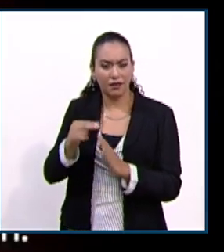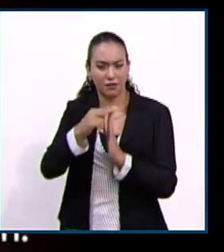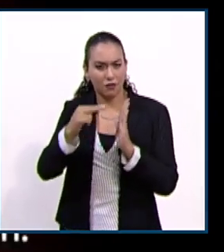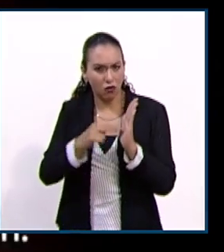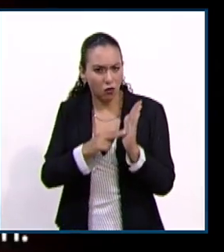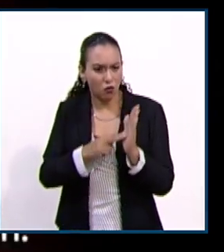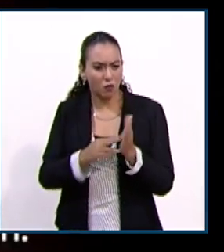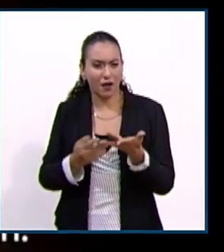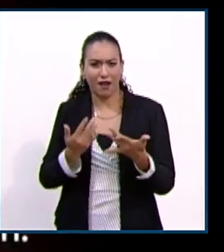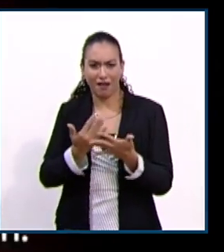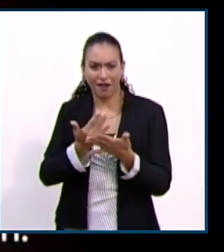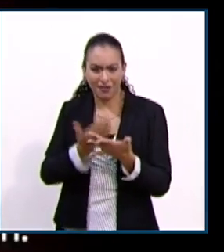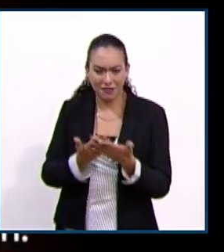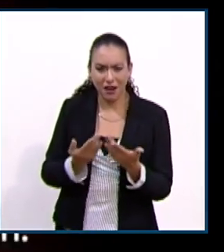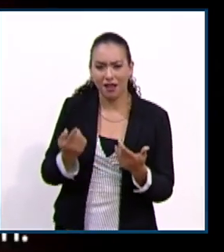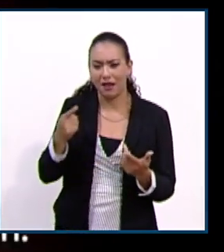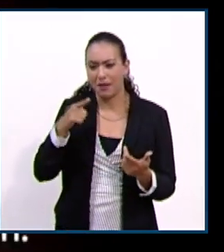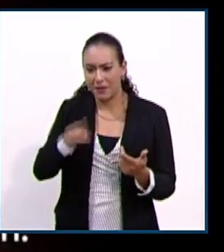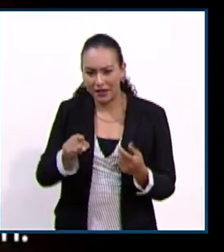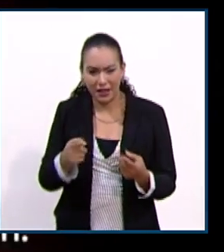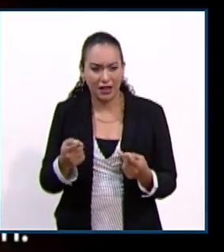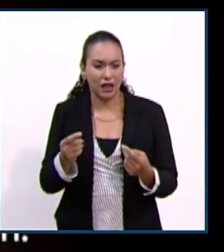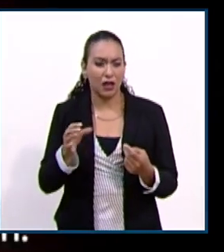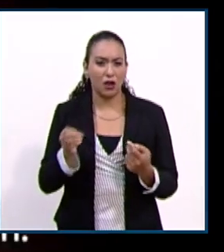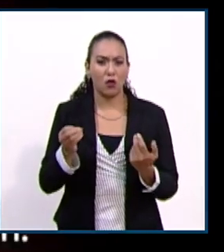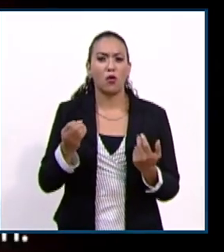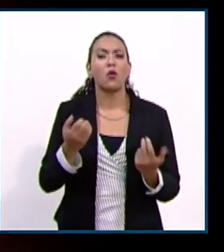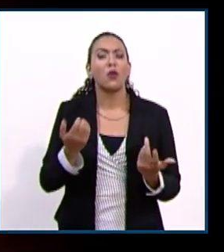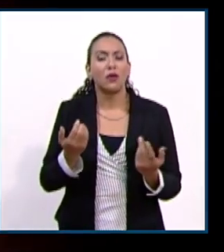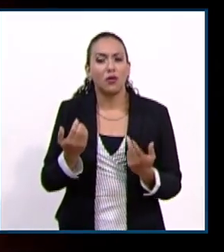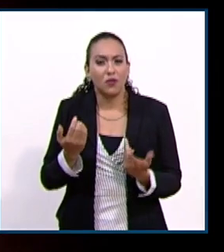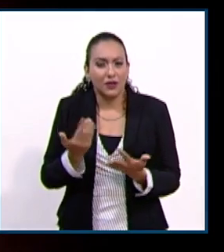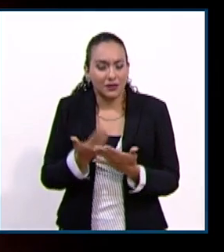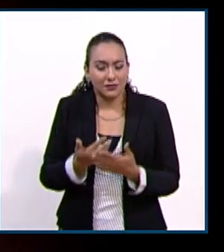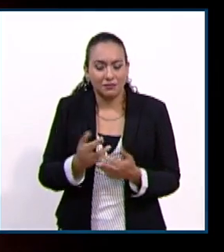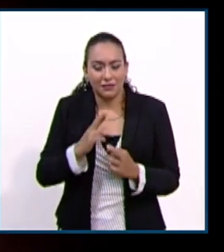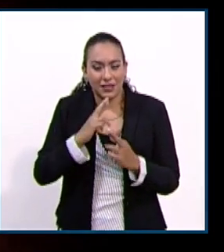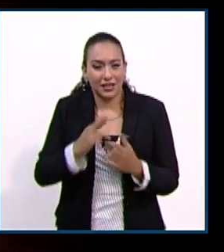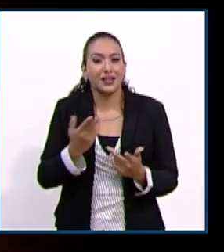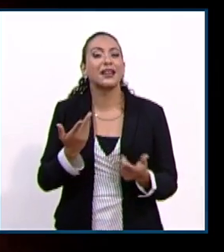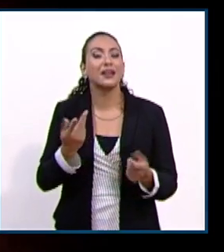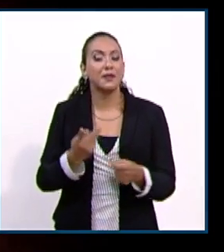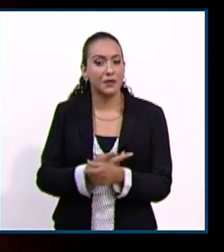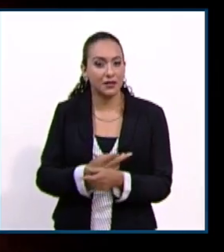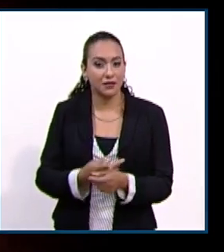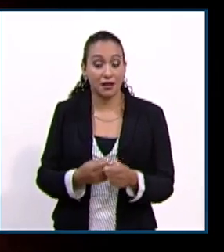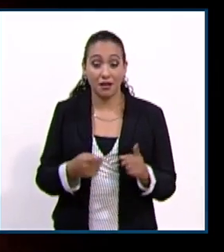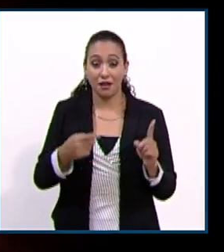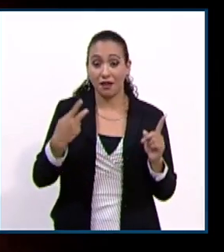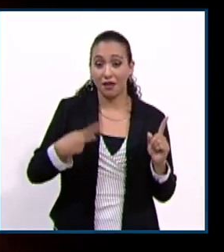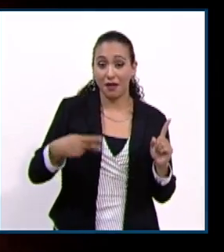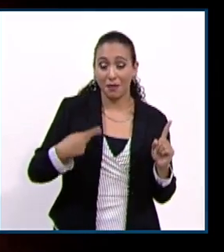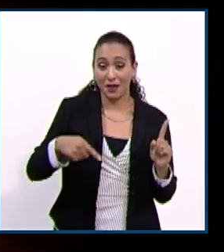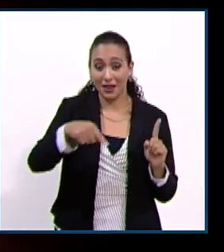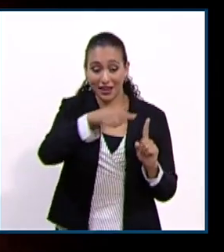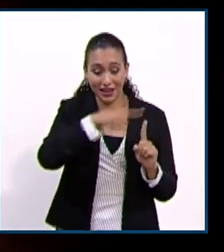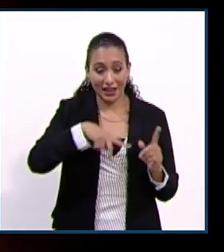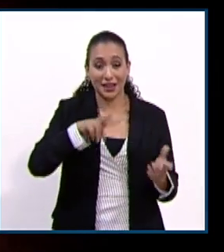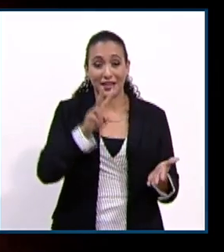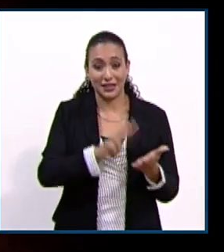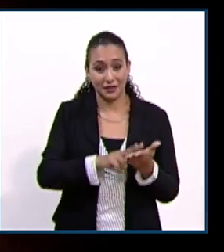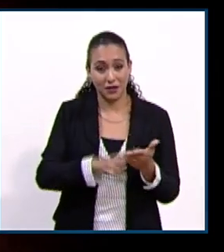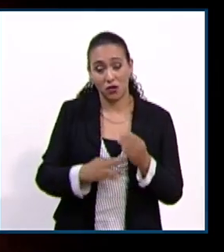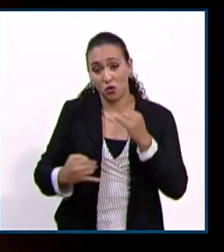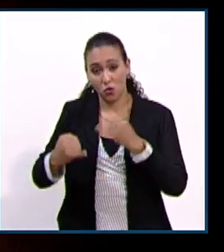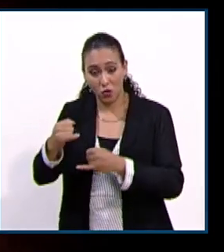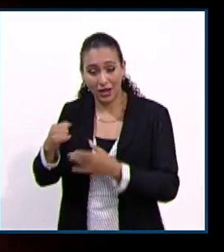de paralizar un acto, de darle efectos generales a una suspensión. No, en realidad es el ciudadano, son las personas quienes